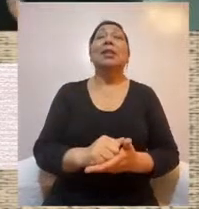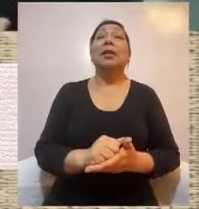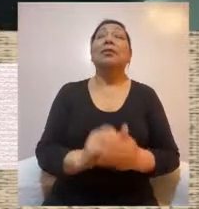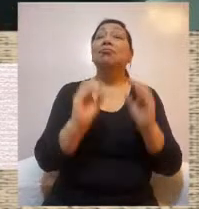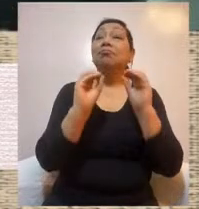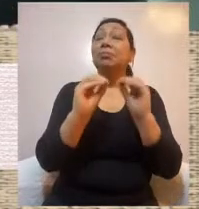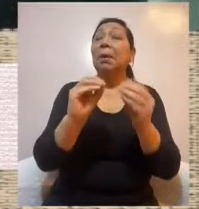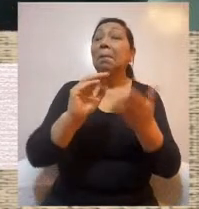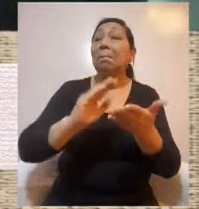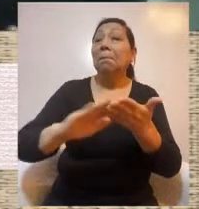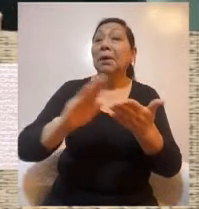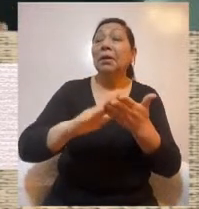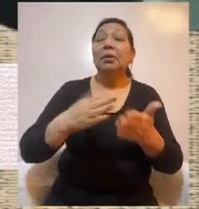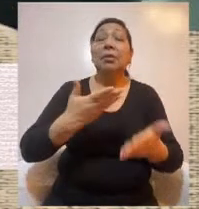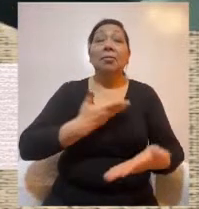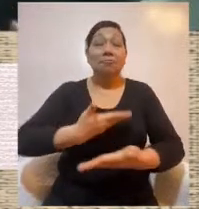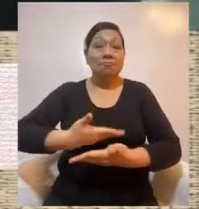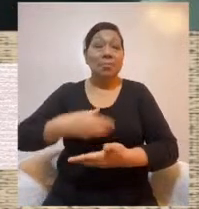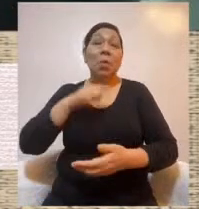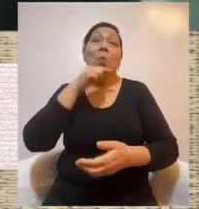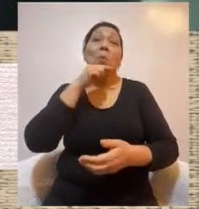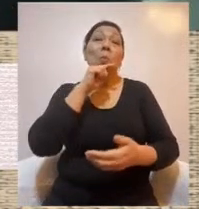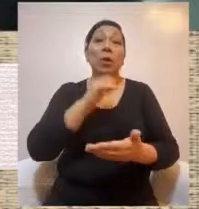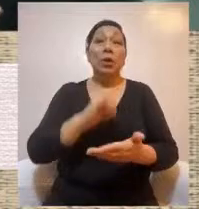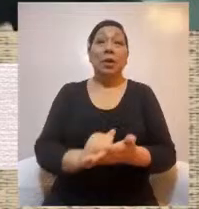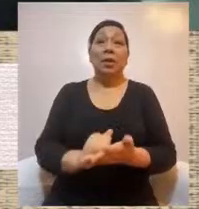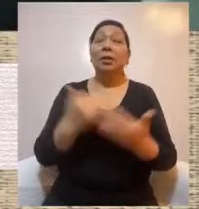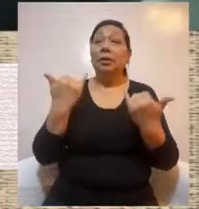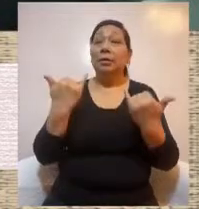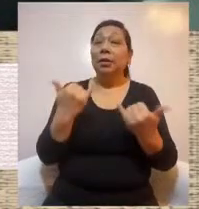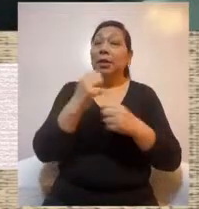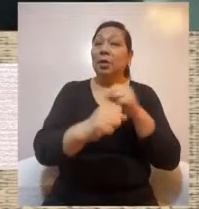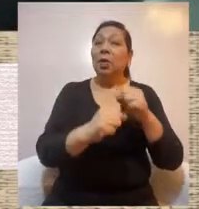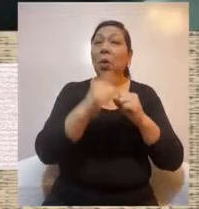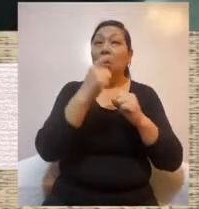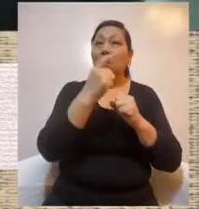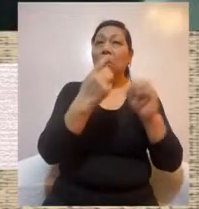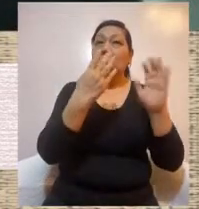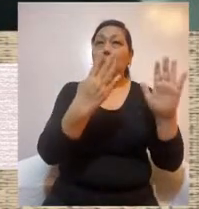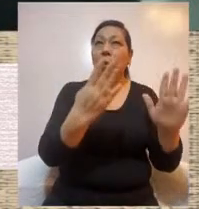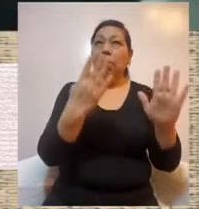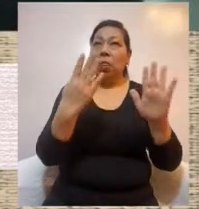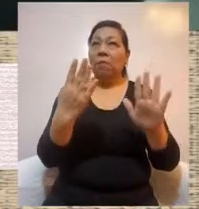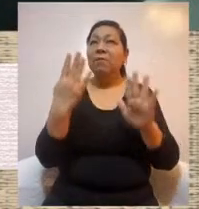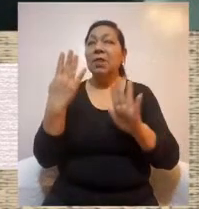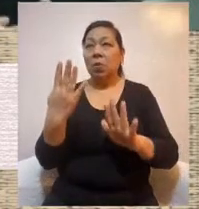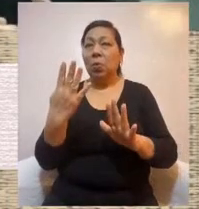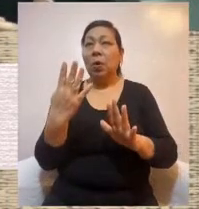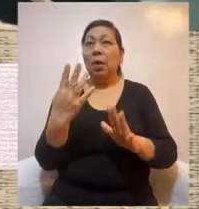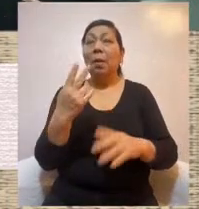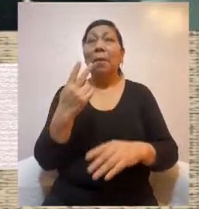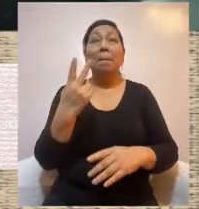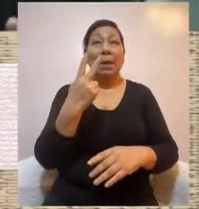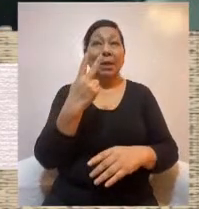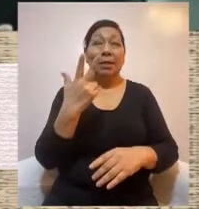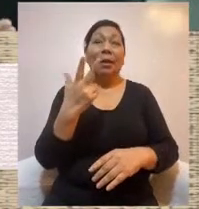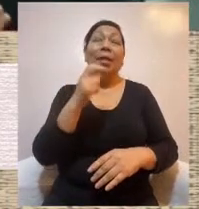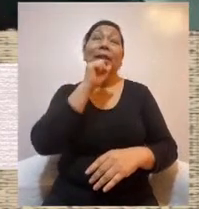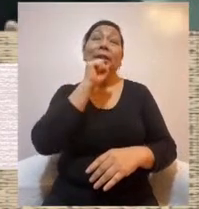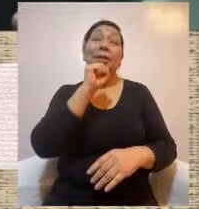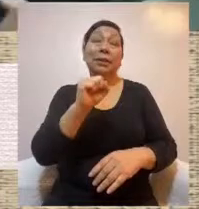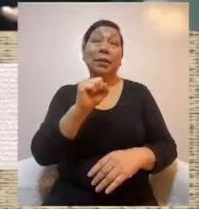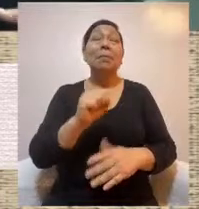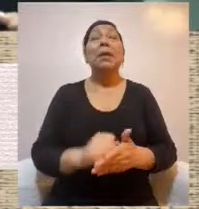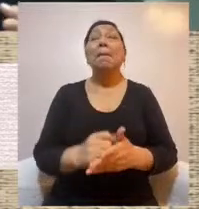27.240, se otorgó permiso por lactancia a la mujer, y esto en el año 1999, data del 23 de